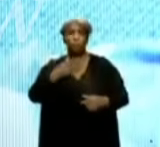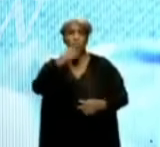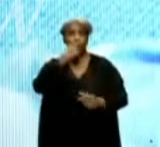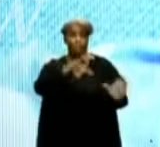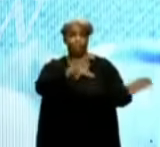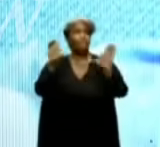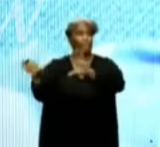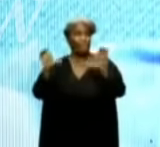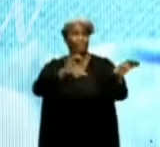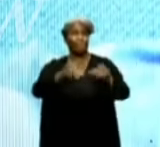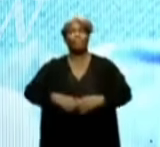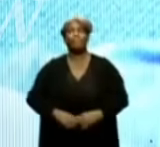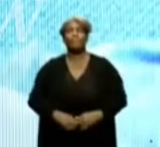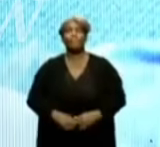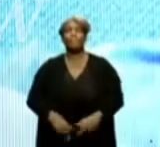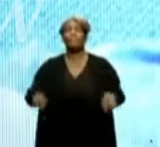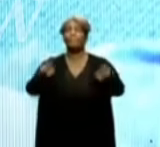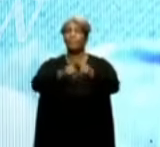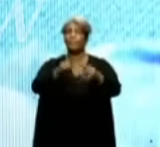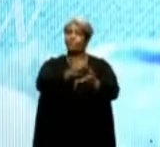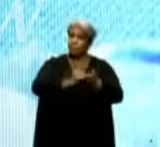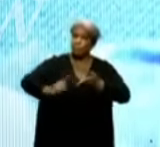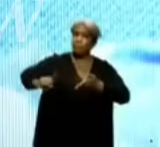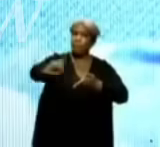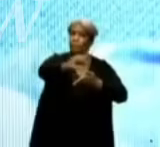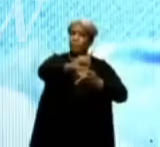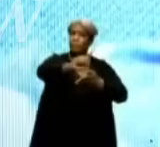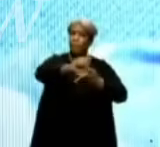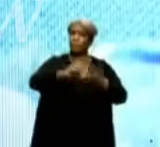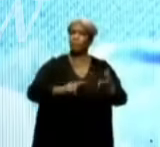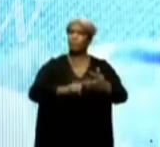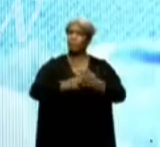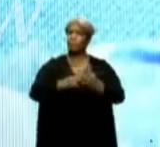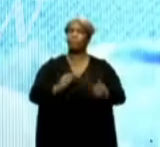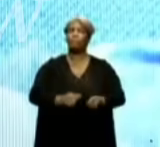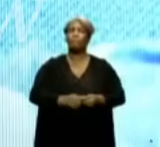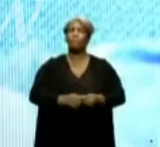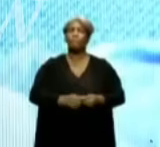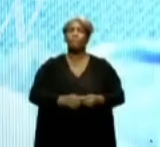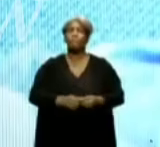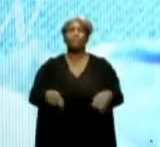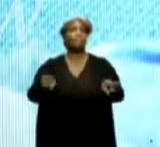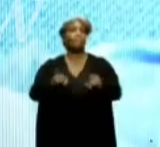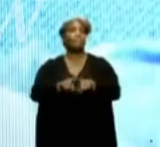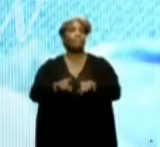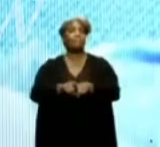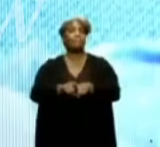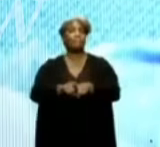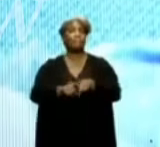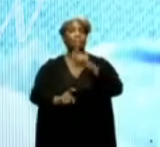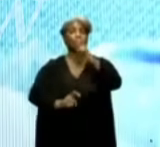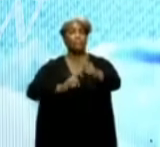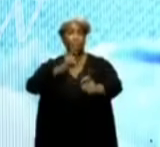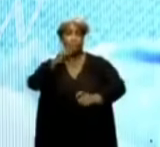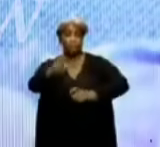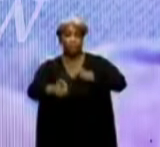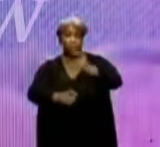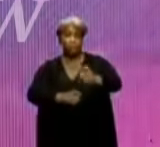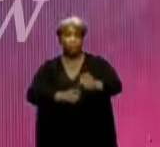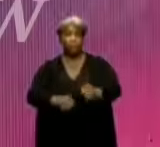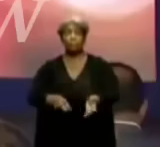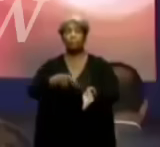finalmente, anunciamos que a partir de la próxima semana se empezará ya también la entrega de la regalía